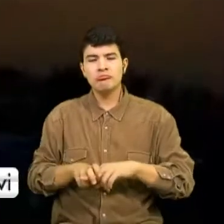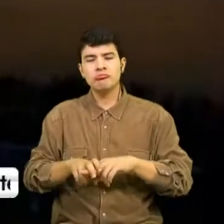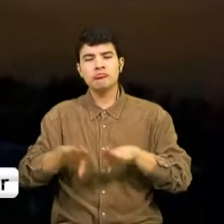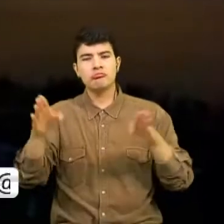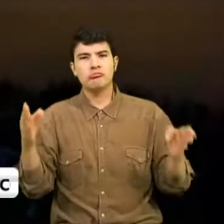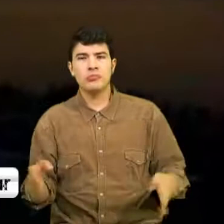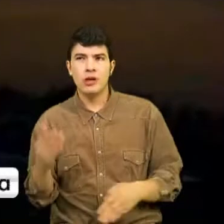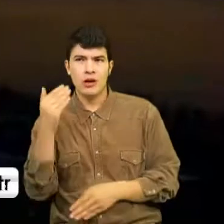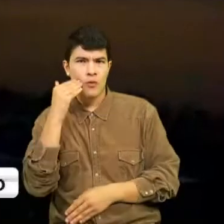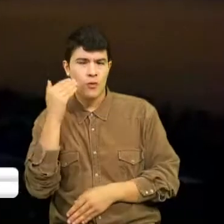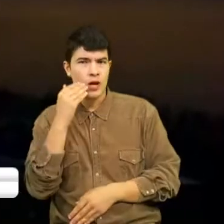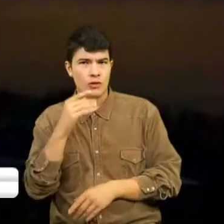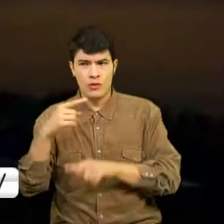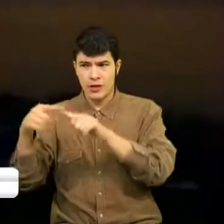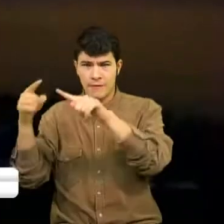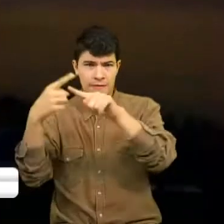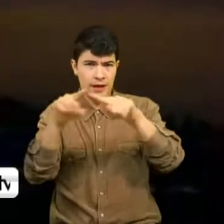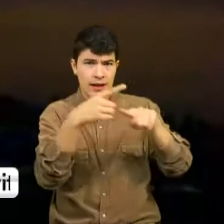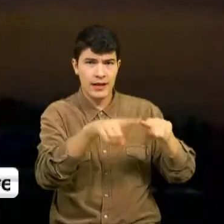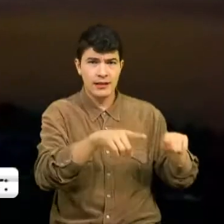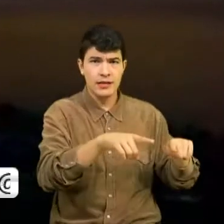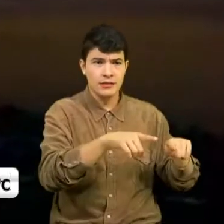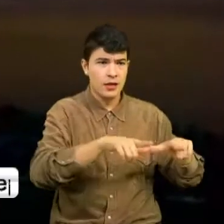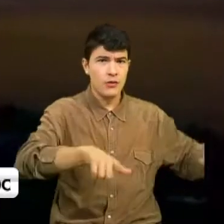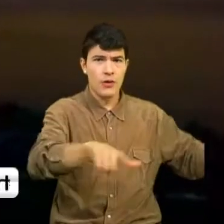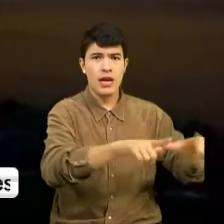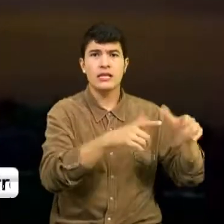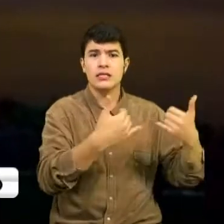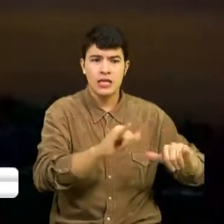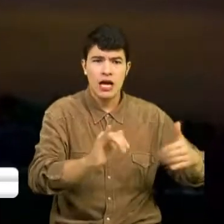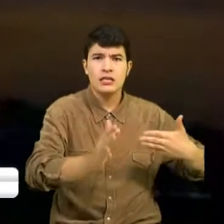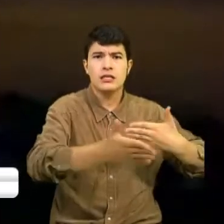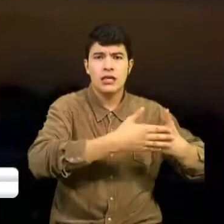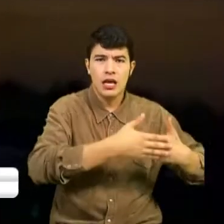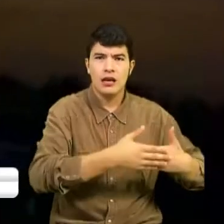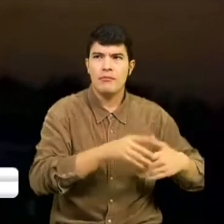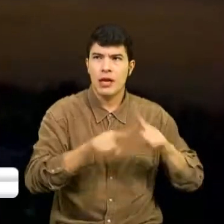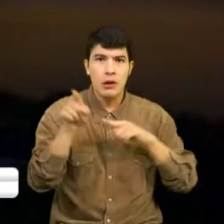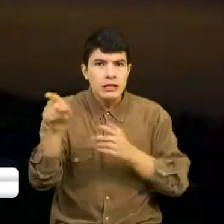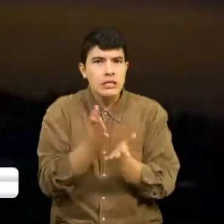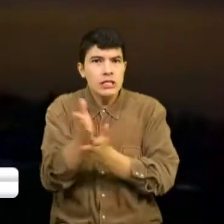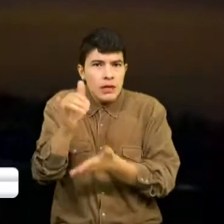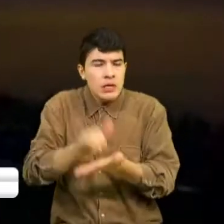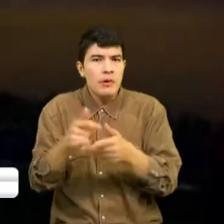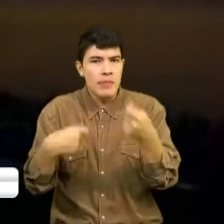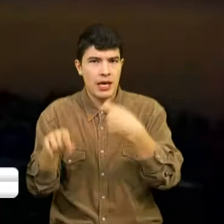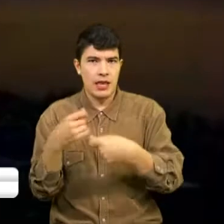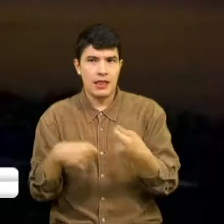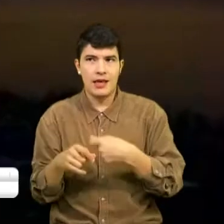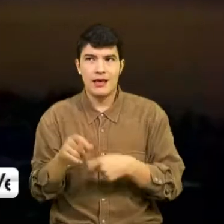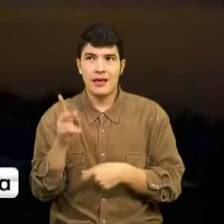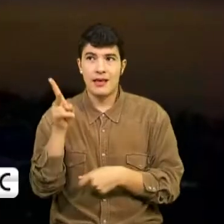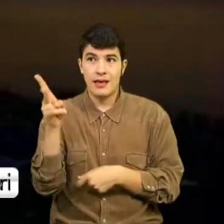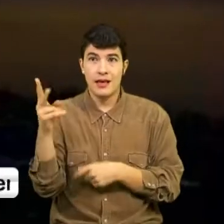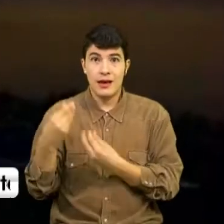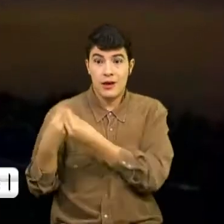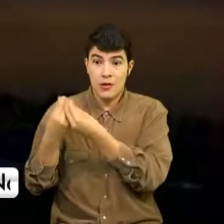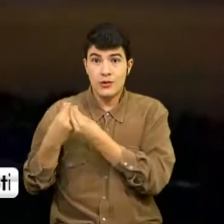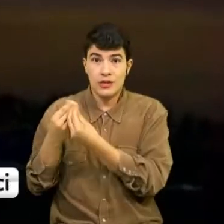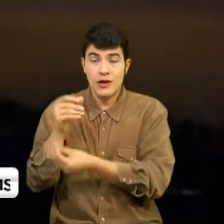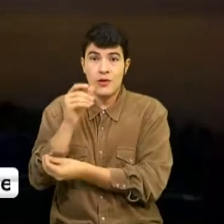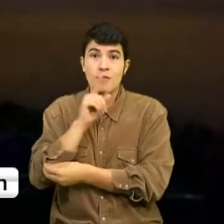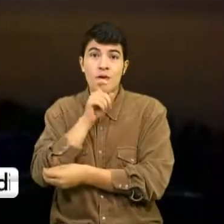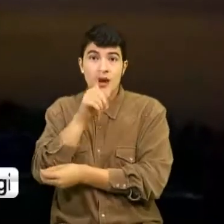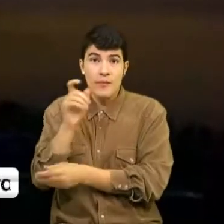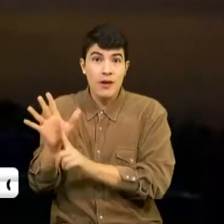cuando los otros establecimientos nocturnos ya todas las personas salieron de los mismos según este vídeo presentado por el consejo de bucaramanga